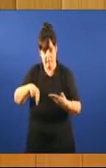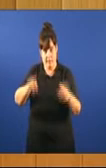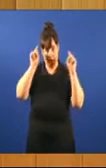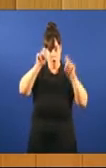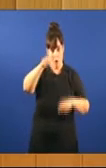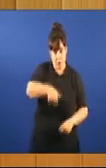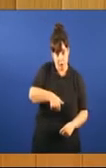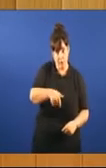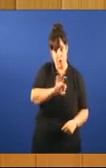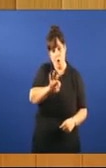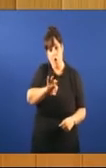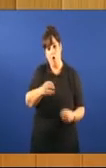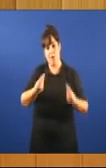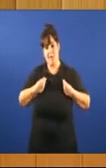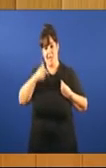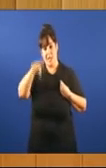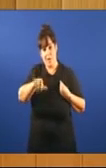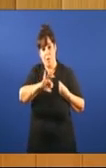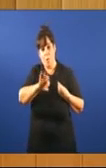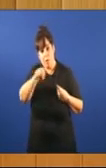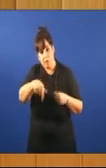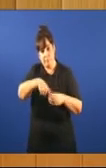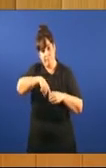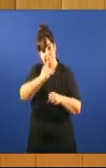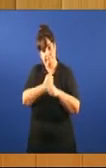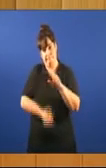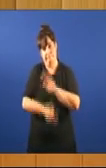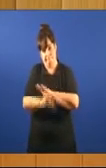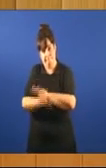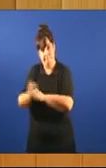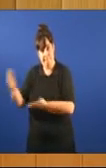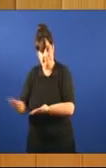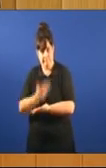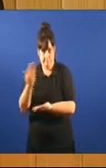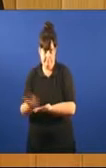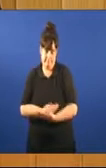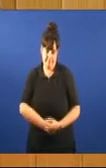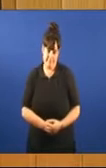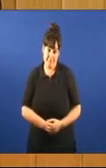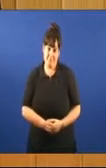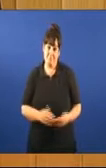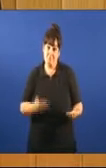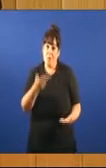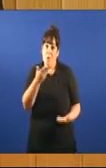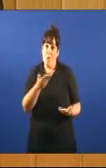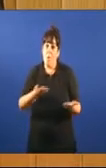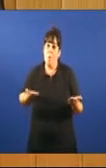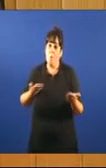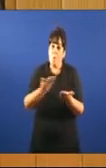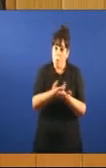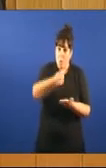crear riqueza e emprego no noso país. E frente a esta proposta, cal é a súa proposta, señor